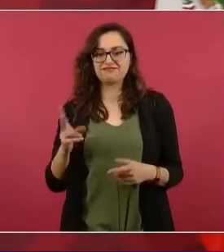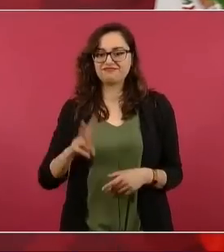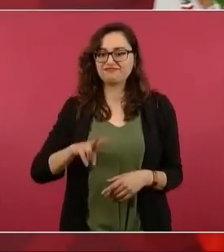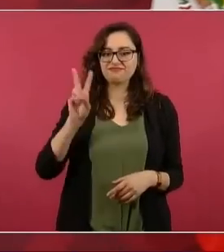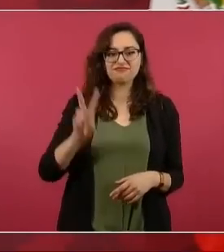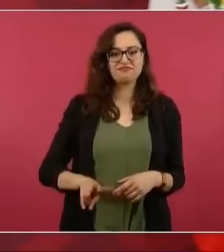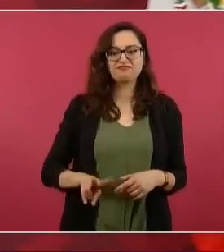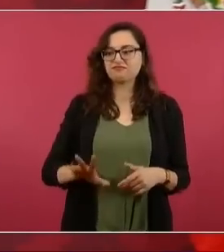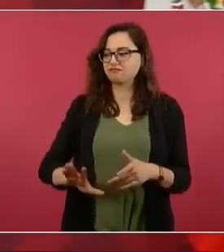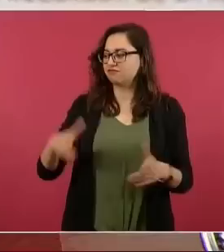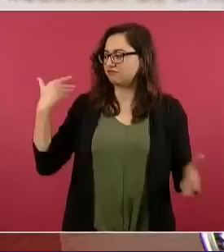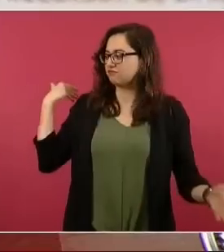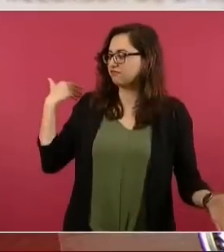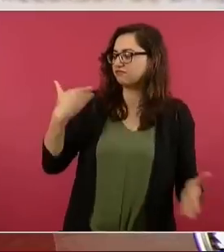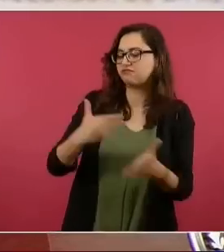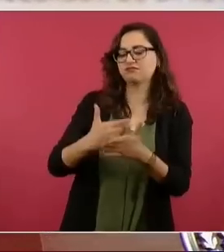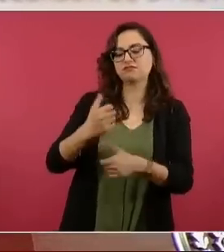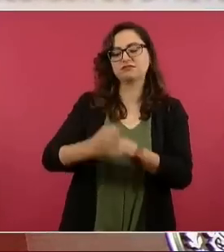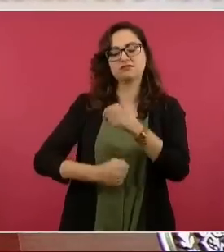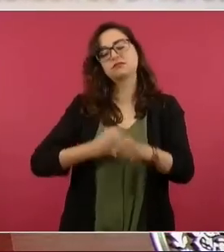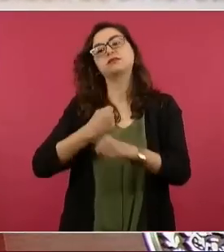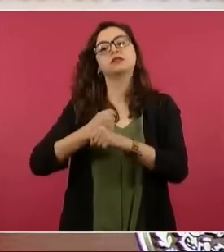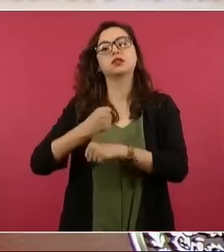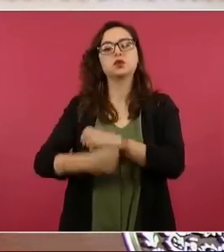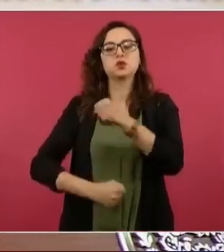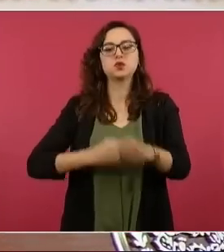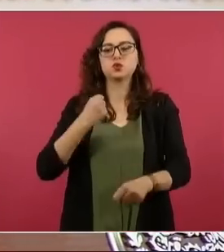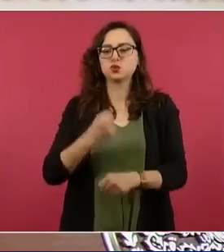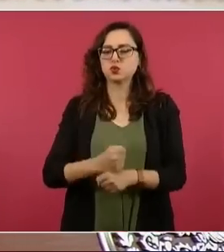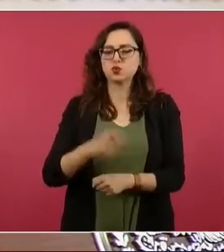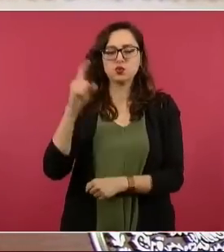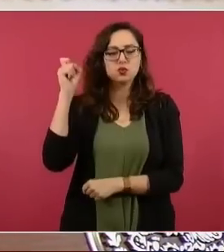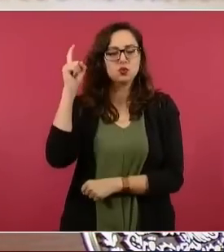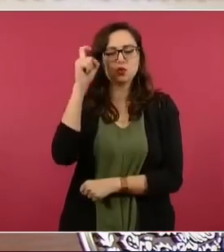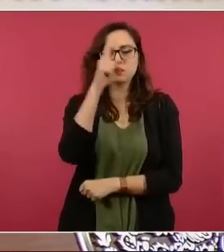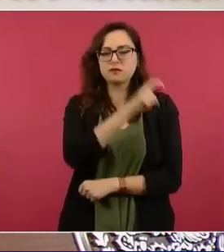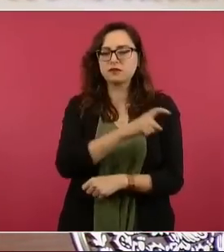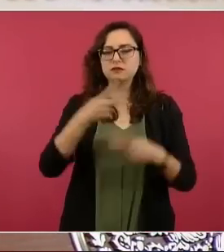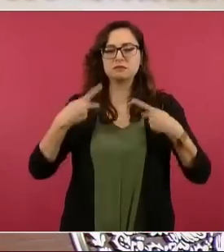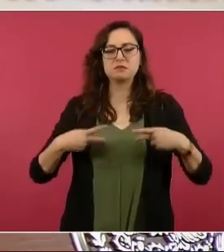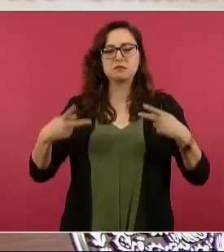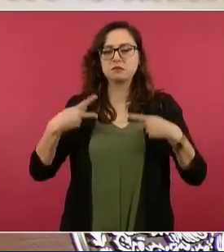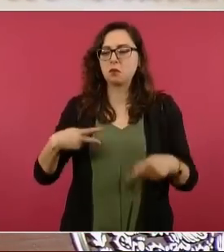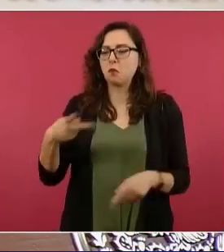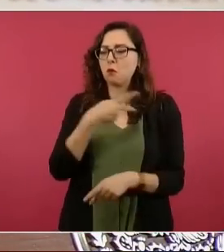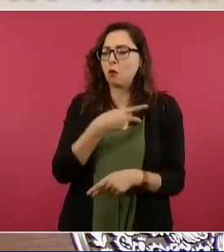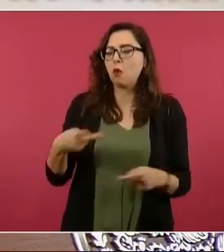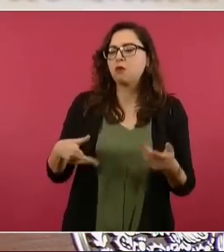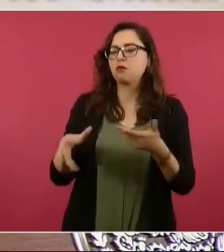muy cruel para con los de abajo,